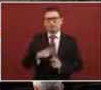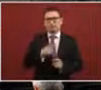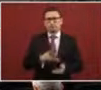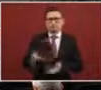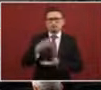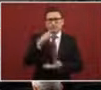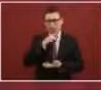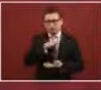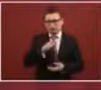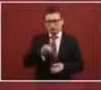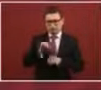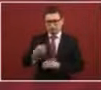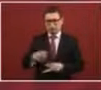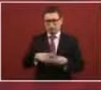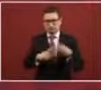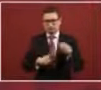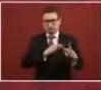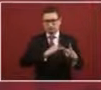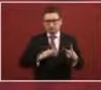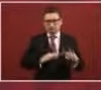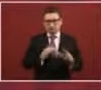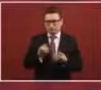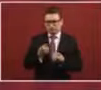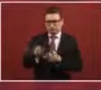brevedad posible a estos dos municipios